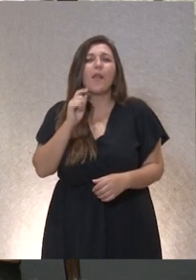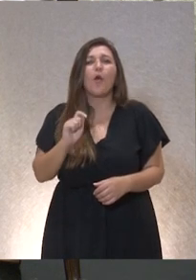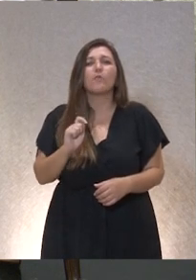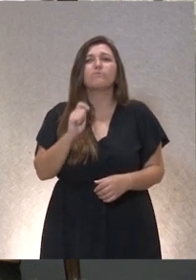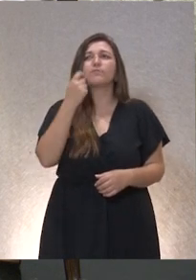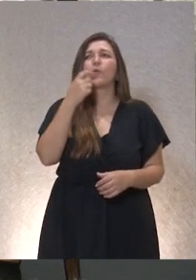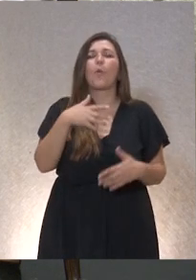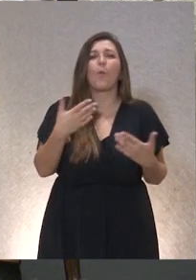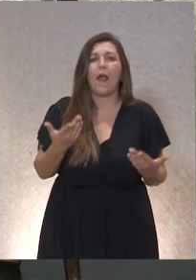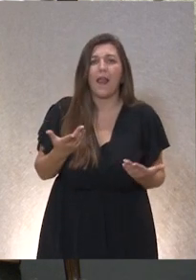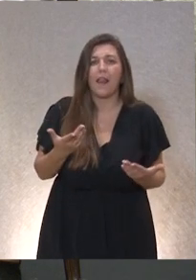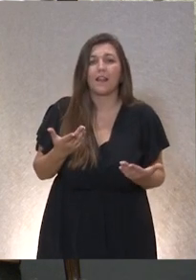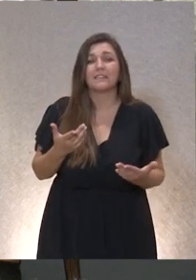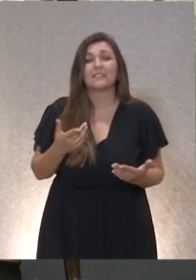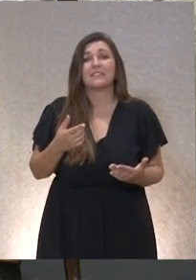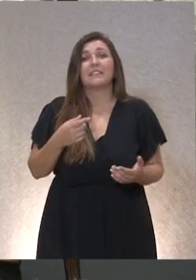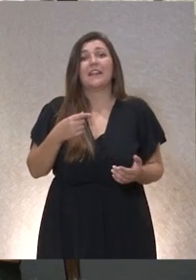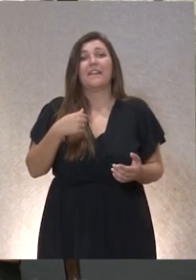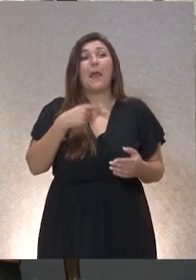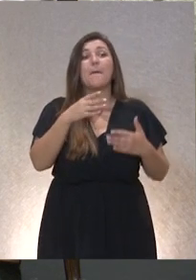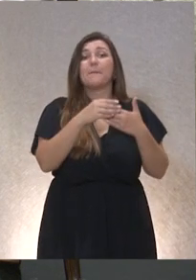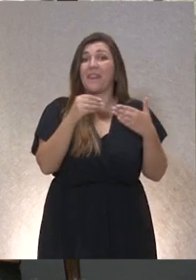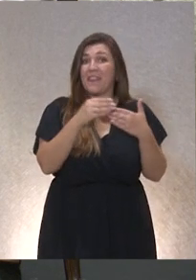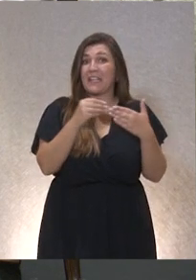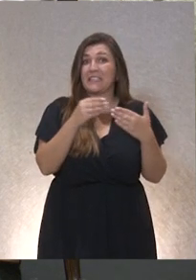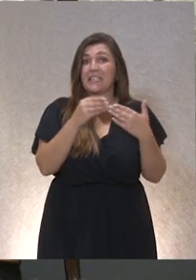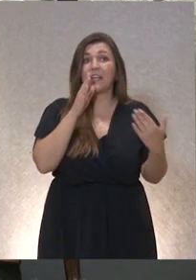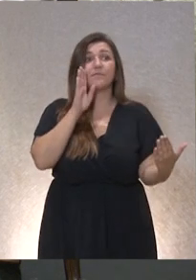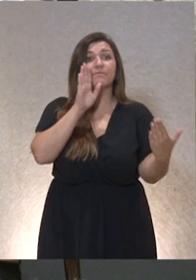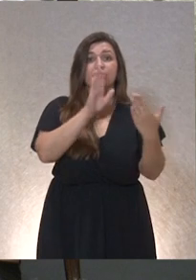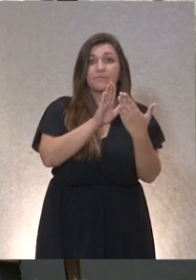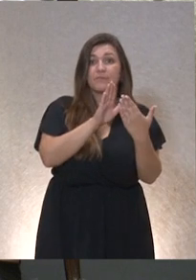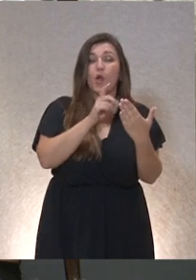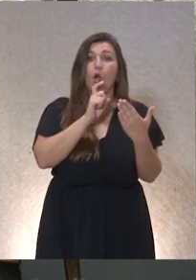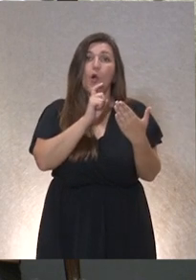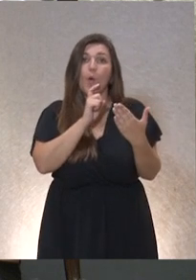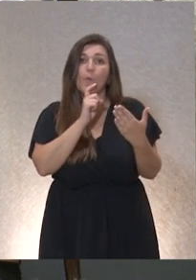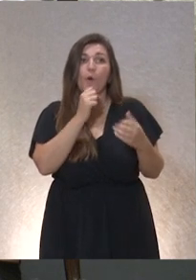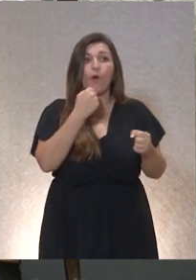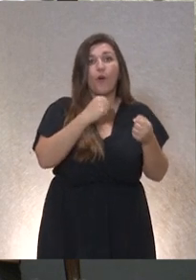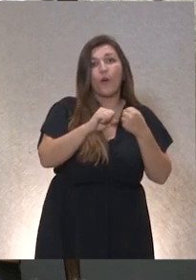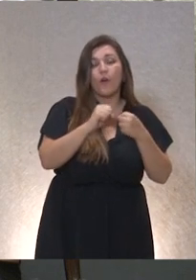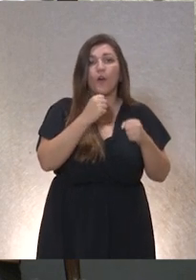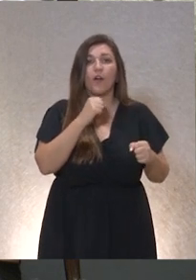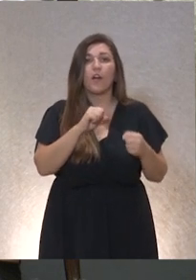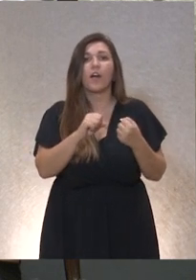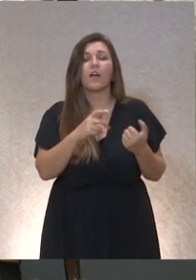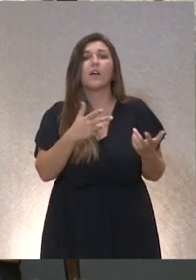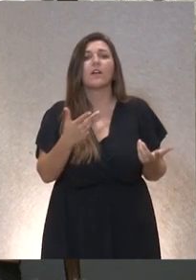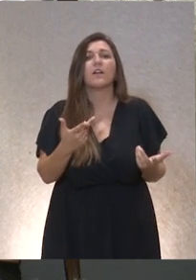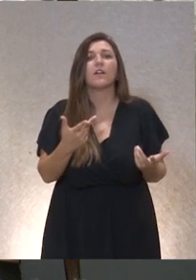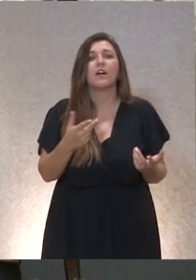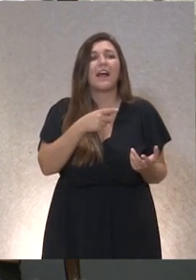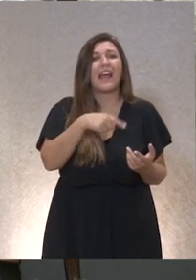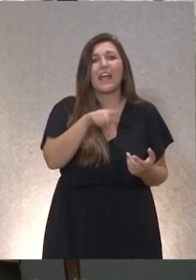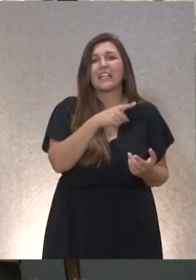tuve que aprender lo que es el trato con el paciente Trato con el paciente de que algunas veces necesita ser